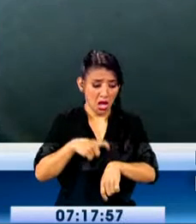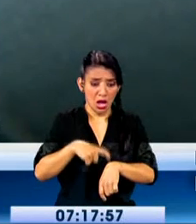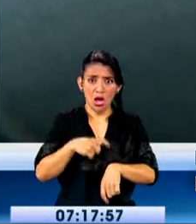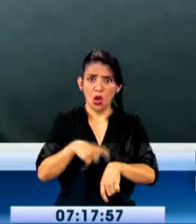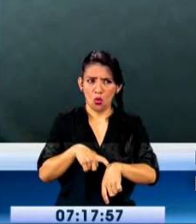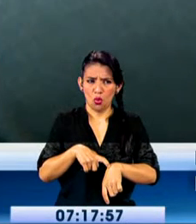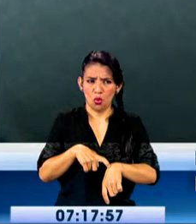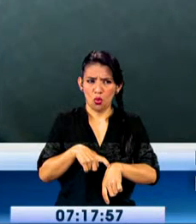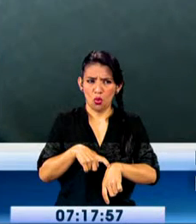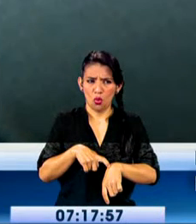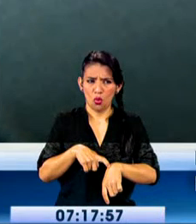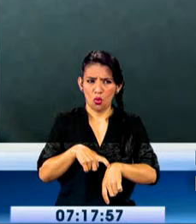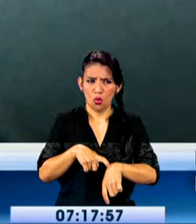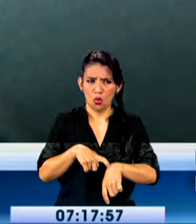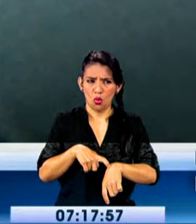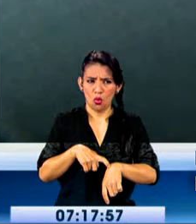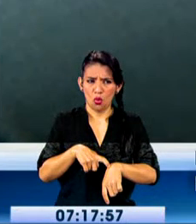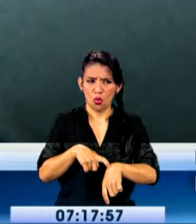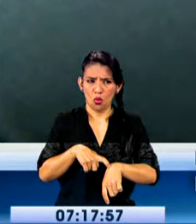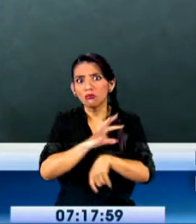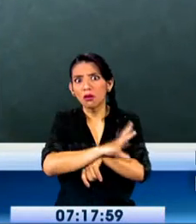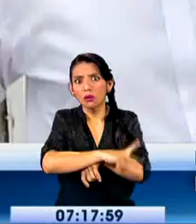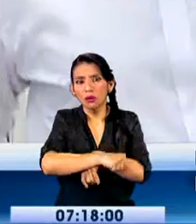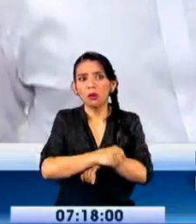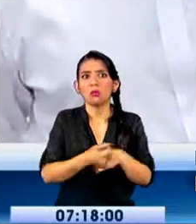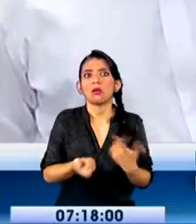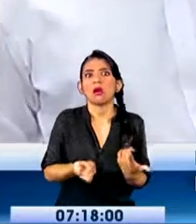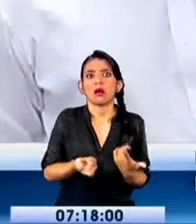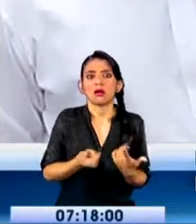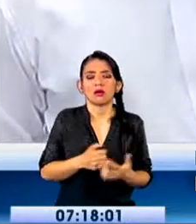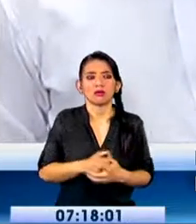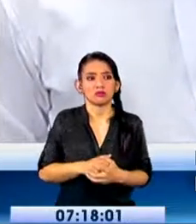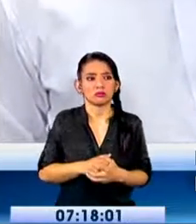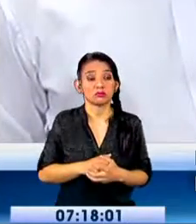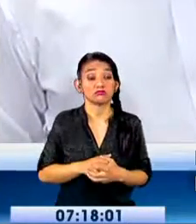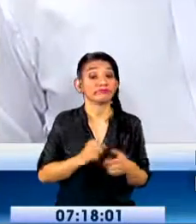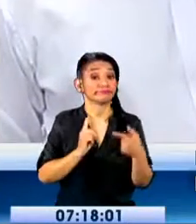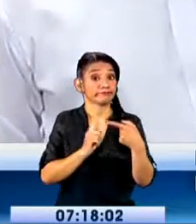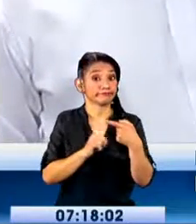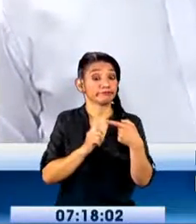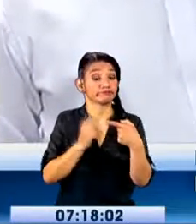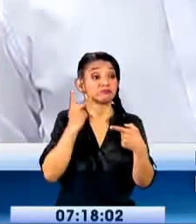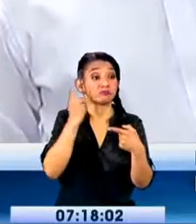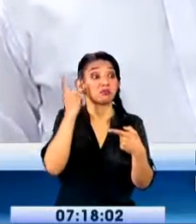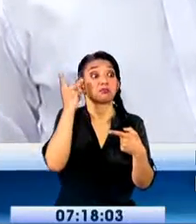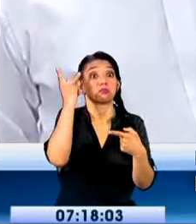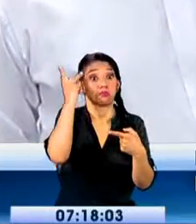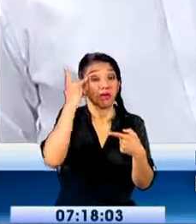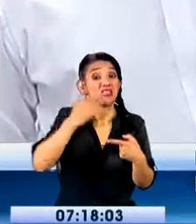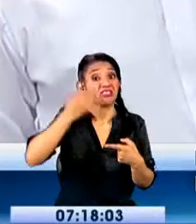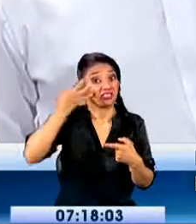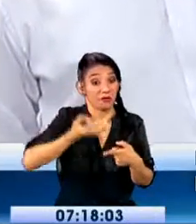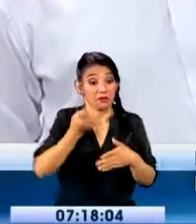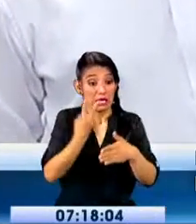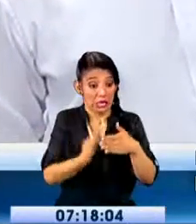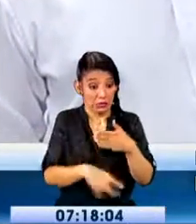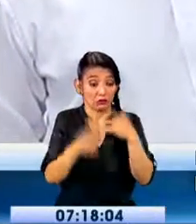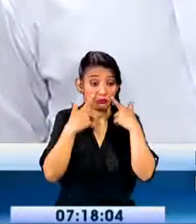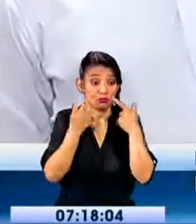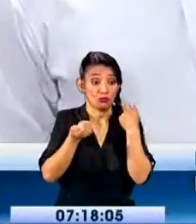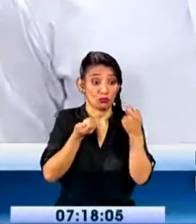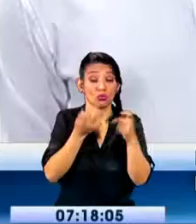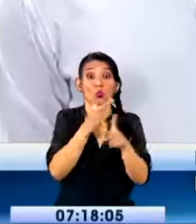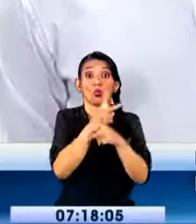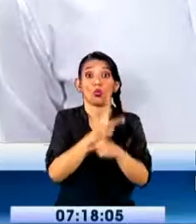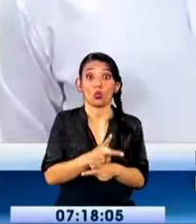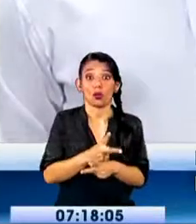hora boba que le dicen, por aquí roban. Una para los padres de familia, que tenemos que saber controlar y cuidar a nuestros hijos.